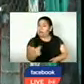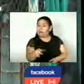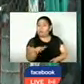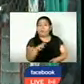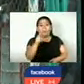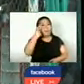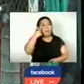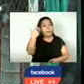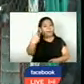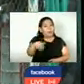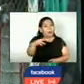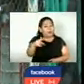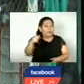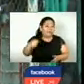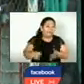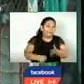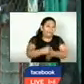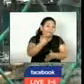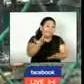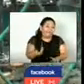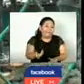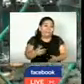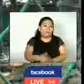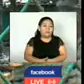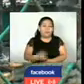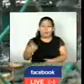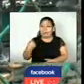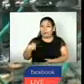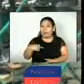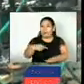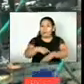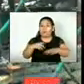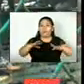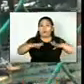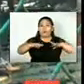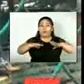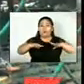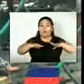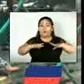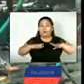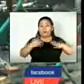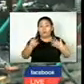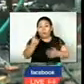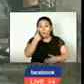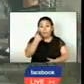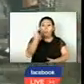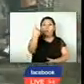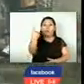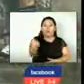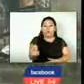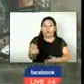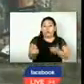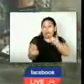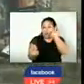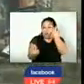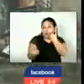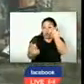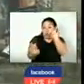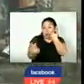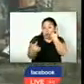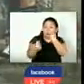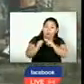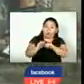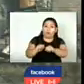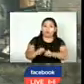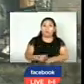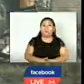tuvimos lamentablemente pues la en periodo de vacación ya un un joven ahí que perdió